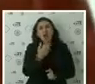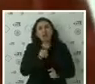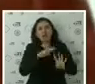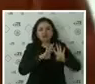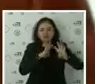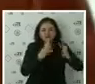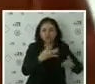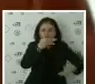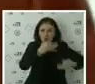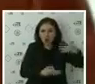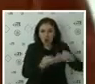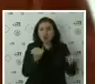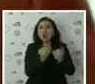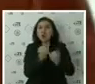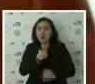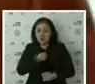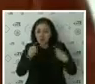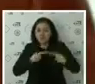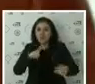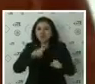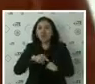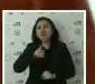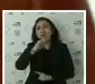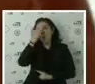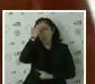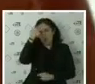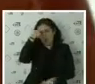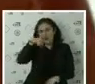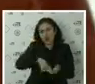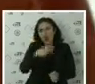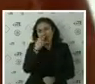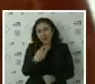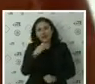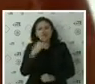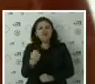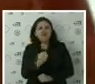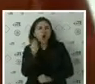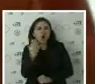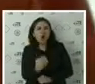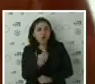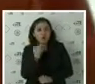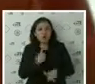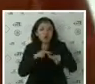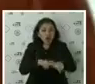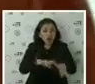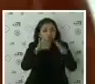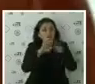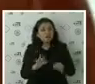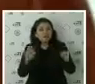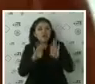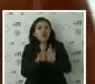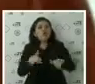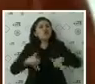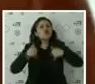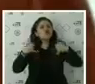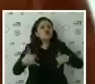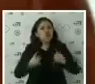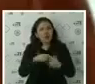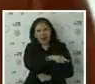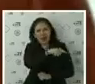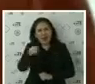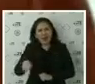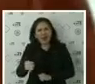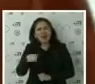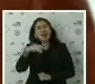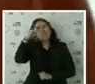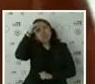sino incluso en lo individual, porque conozco y creo mucho en este tipo de foros. No podemos seguir hablando de adolescentes o de ustedes